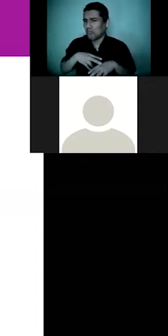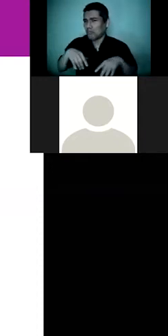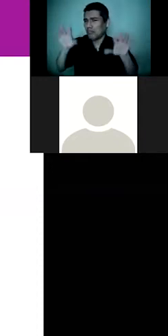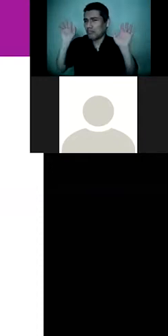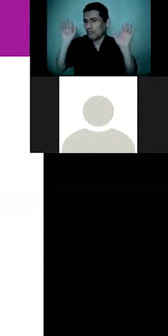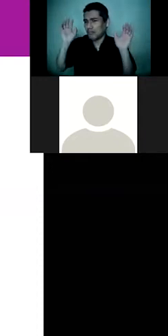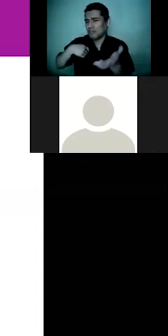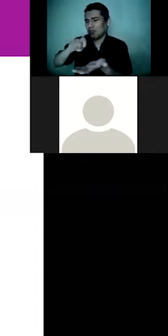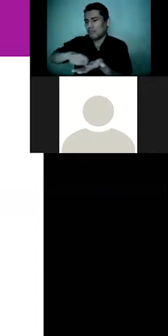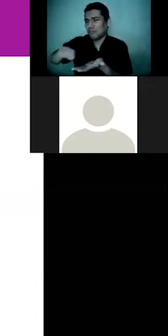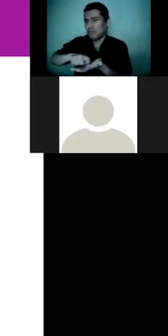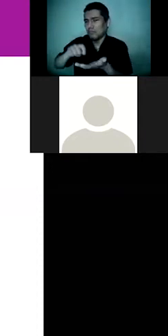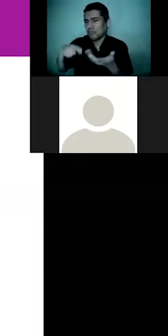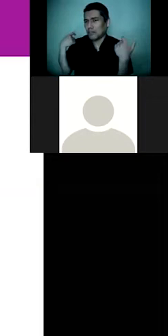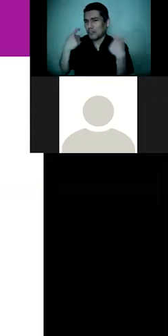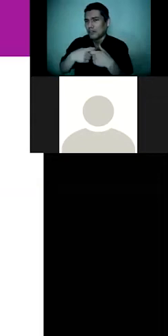y yo puedo hablar.